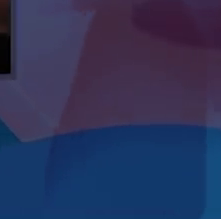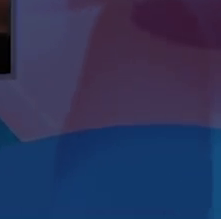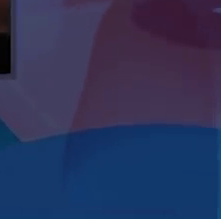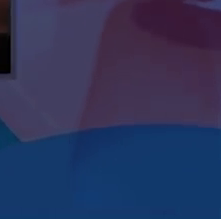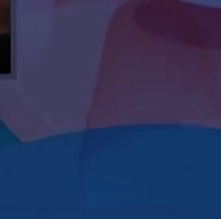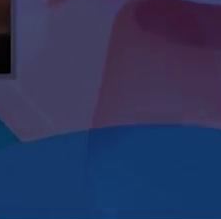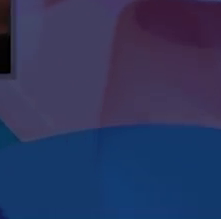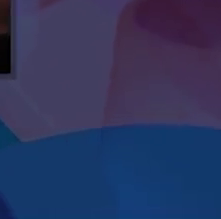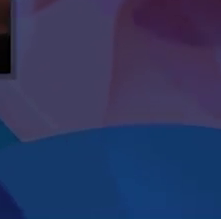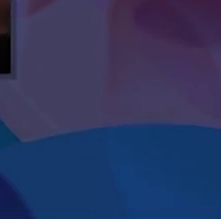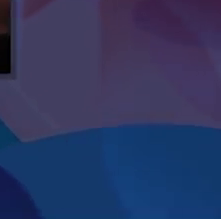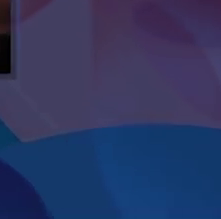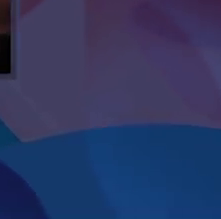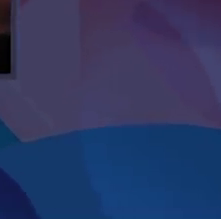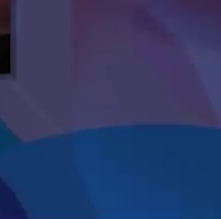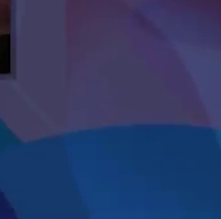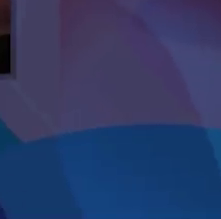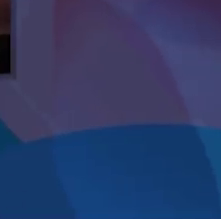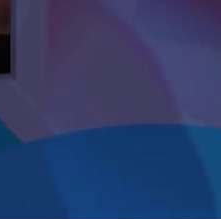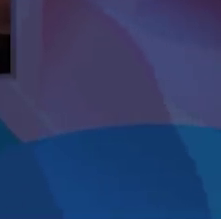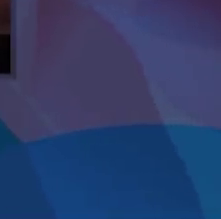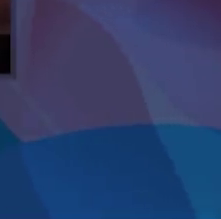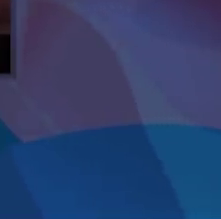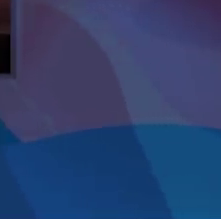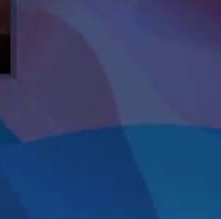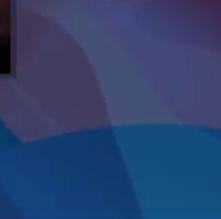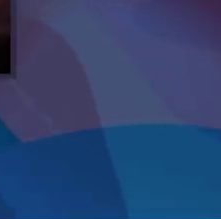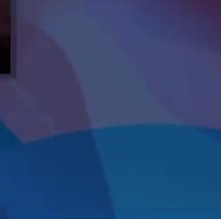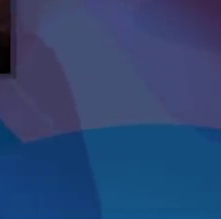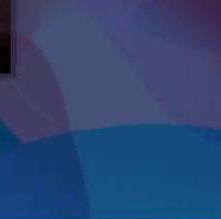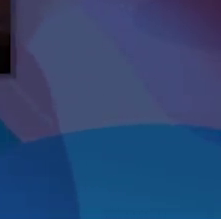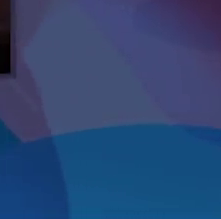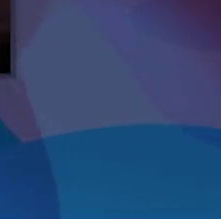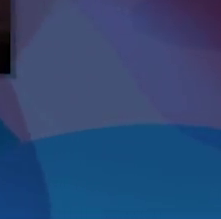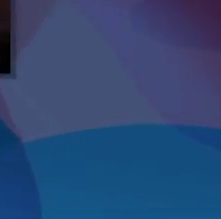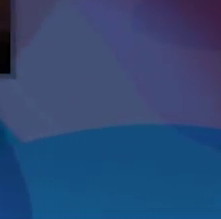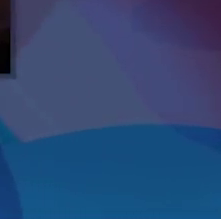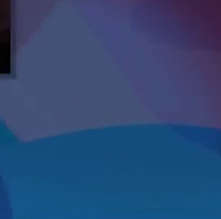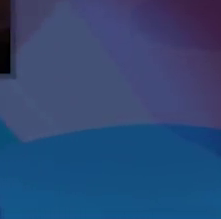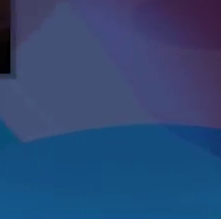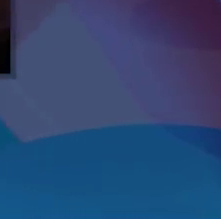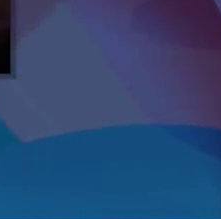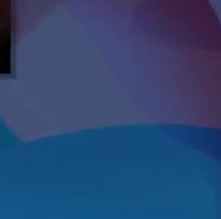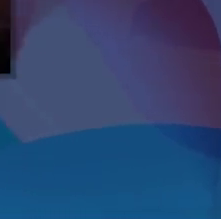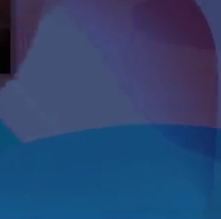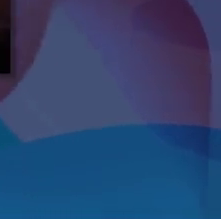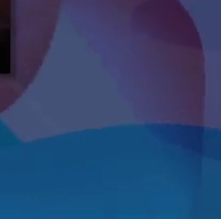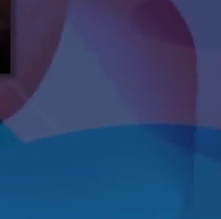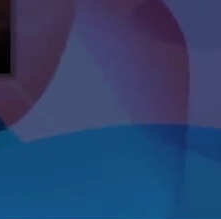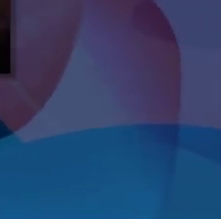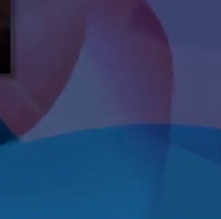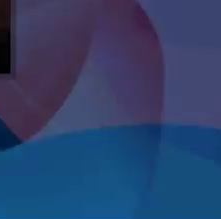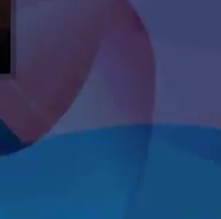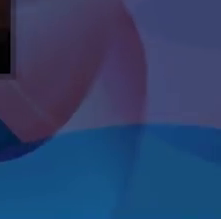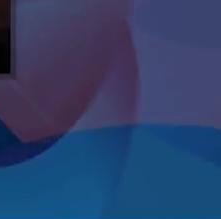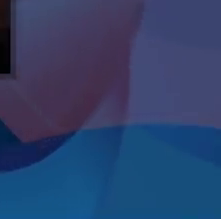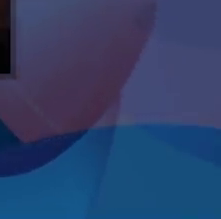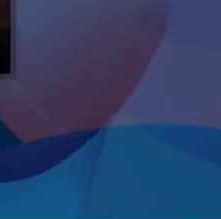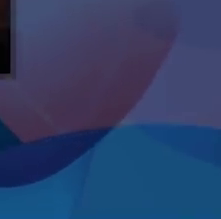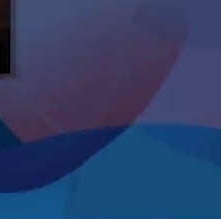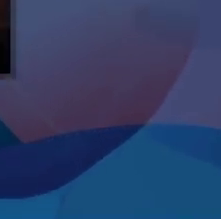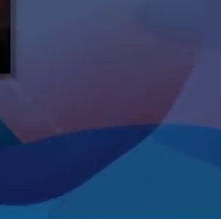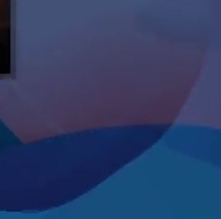¡Pero César quiere lanzar al Olimpo! ¡César! ¡Misericordia! ¡Bruto se arrodilla y da la justicia! ¡Misericordia,